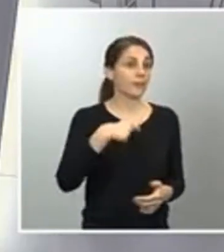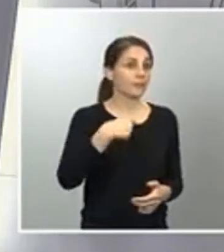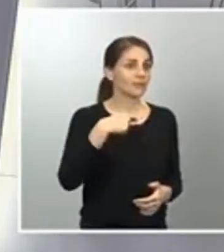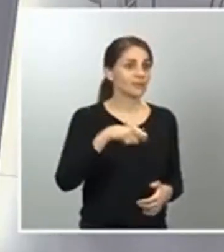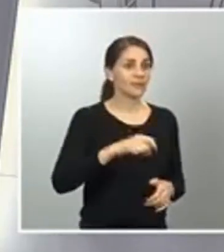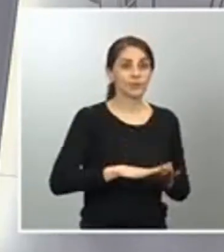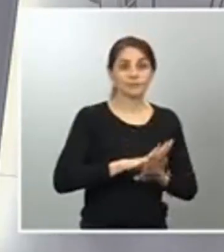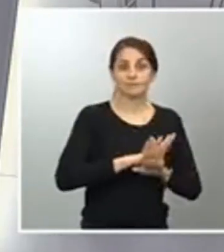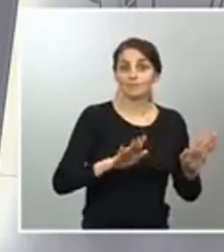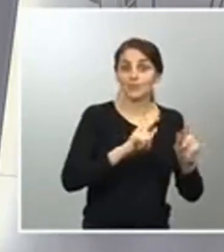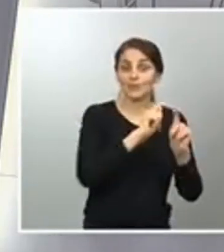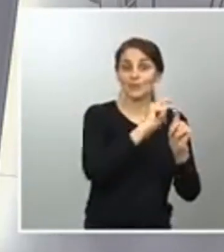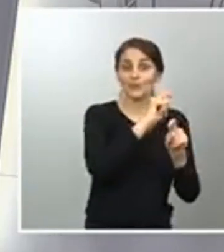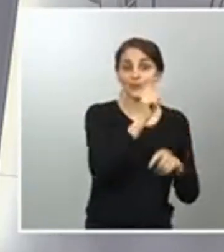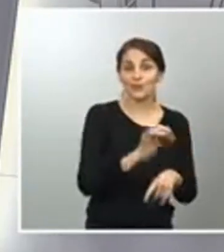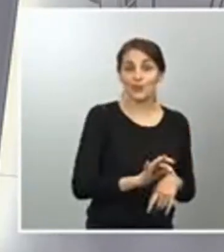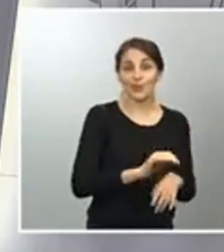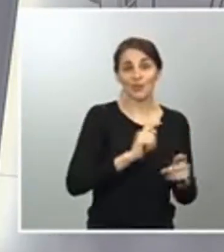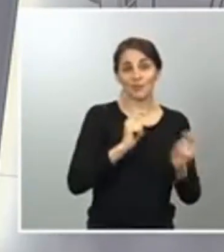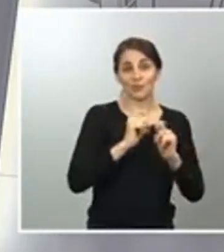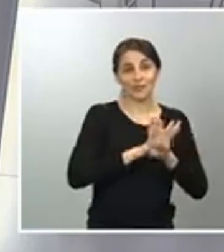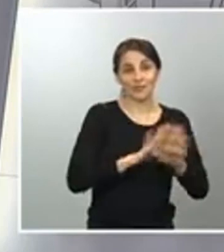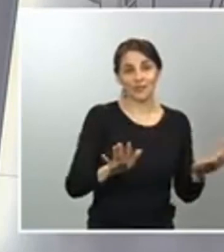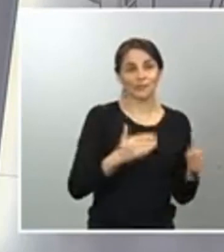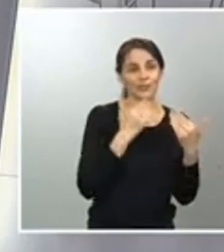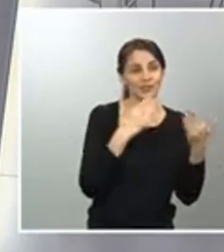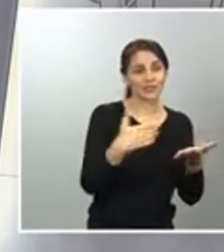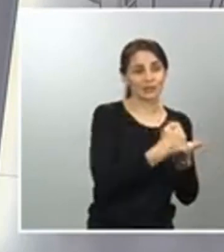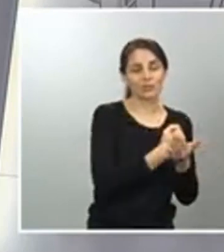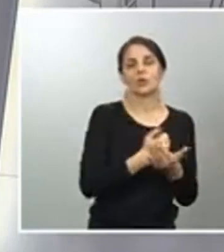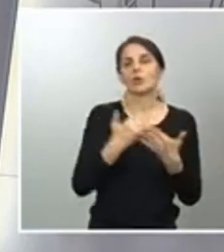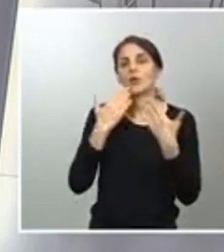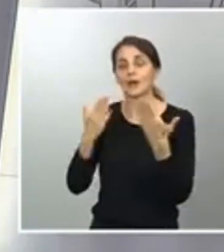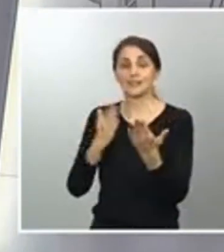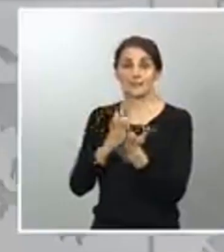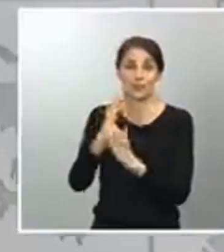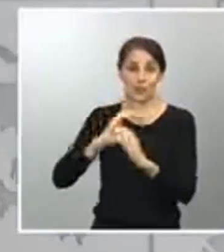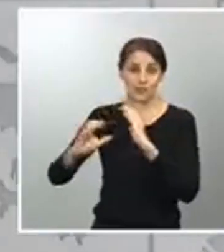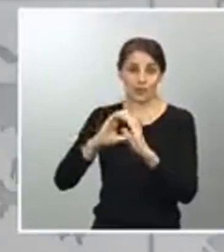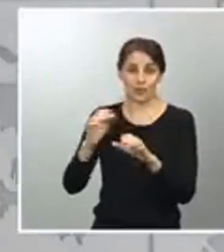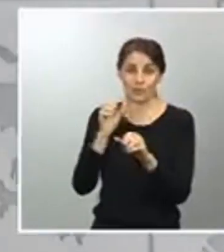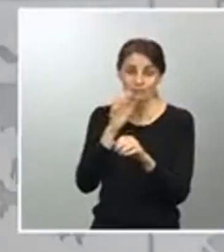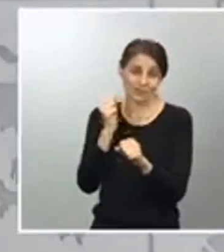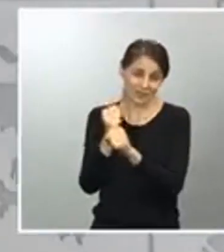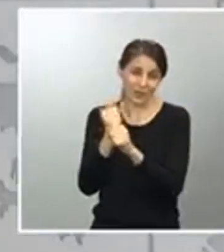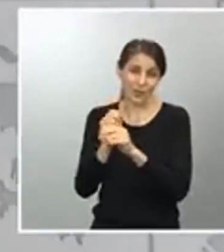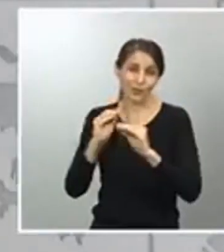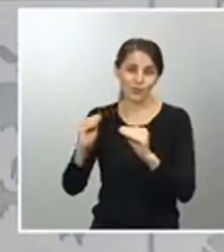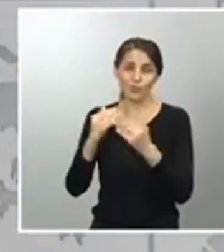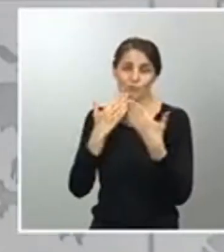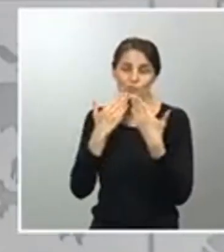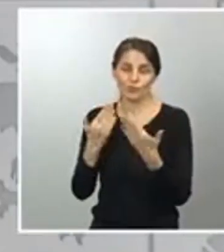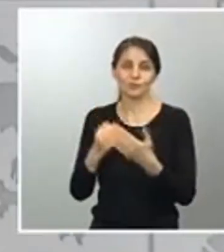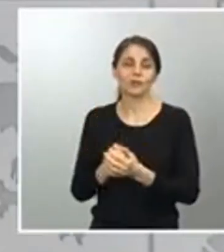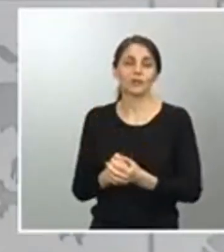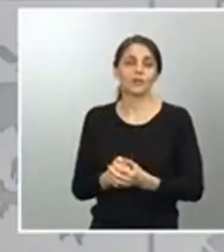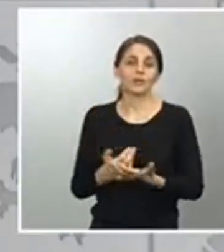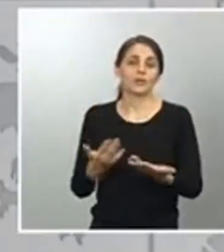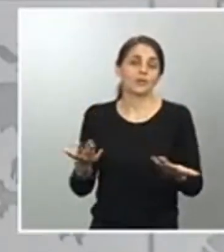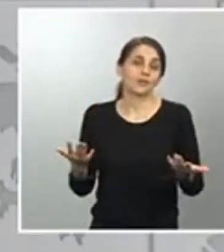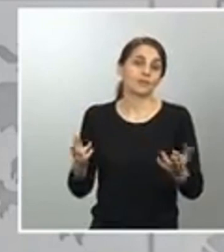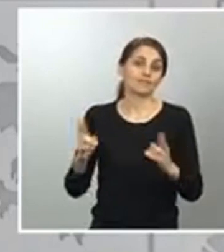preguntas. Gracias a todos. Pues muchísimas gracias a los medios de comunicación por su trabajo y les deseo que tengan